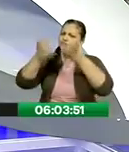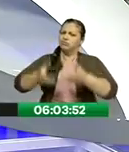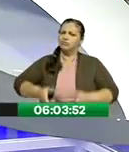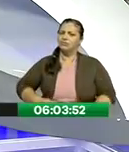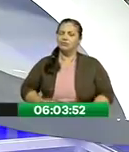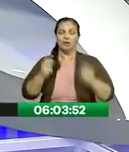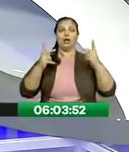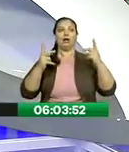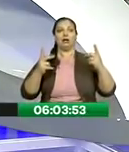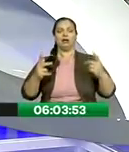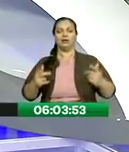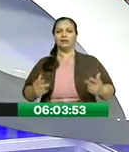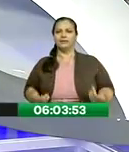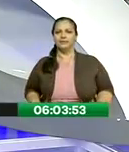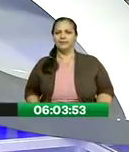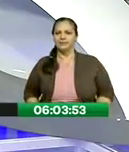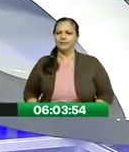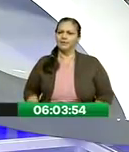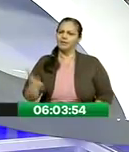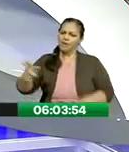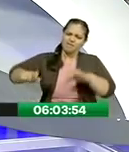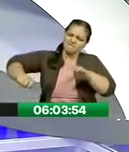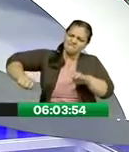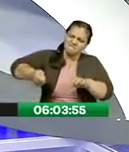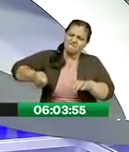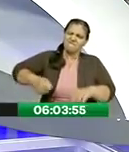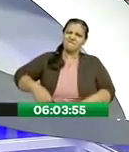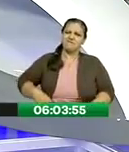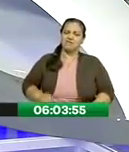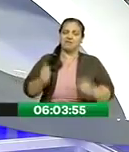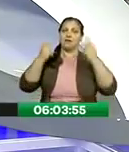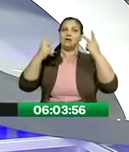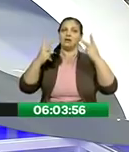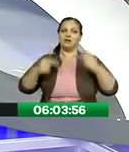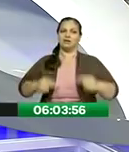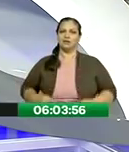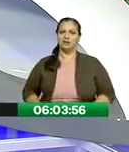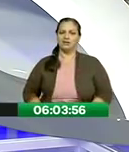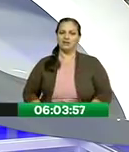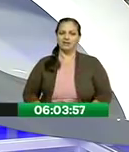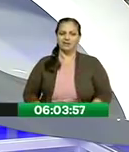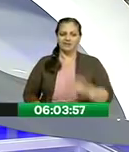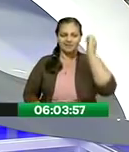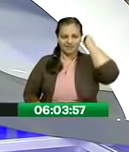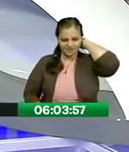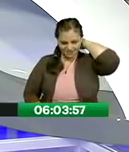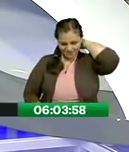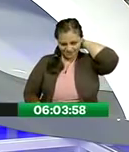levantador. Una cuña ahí, un pie de amigo. Un pie de amigo para que se lo...